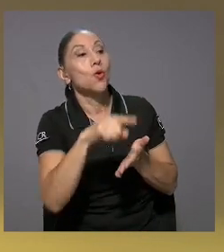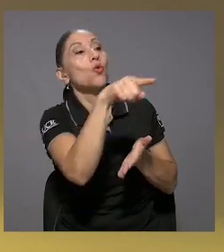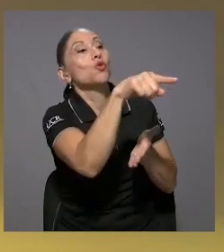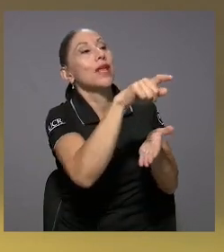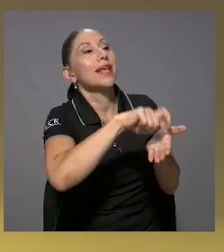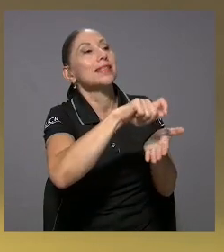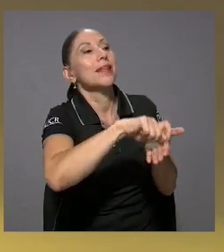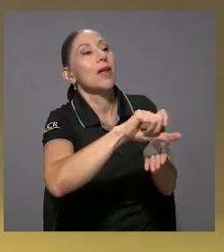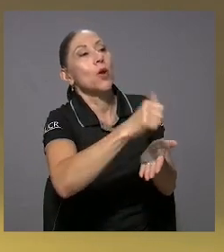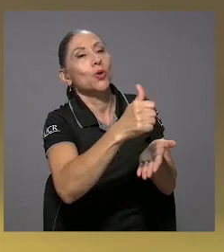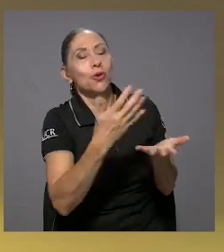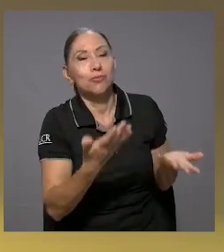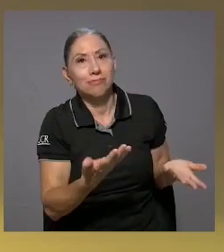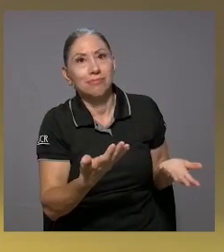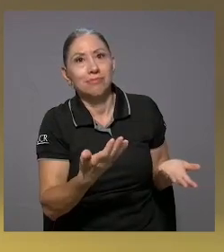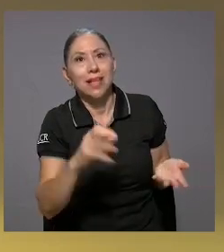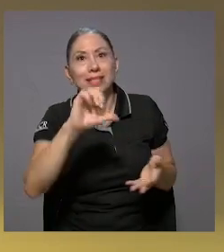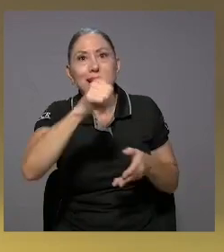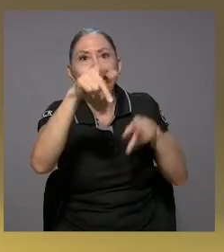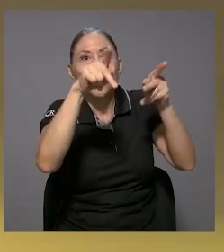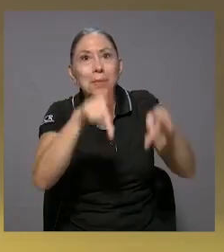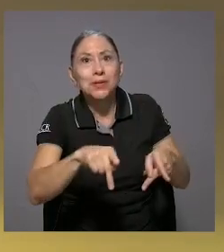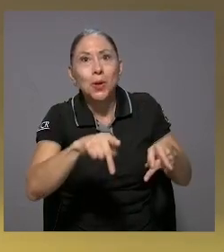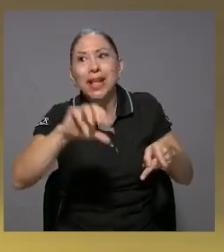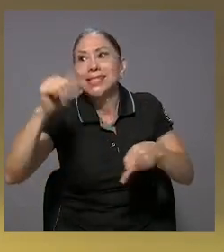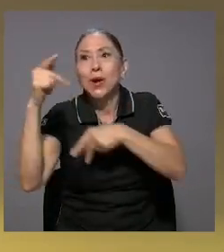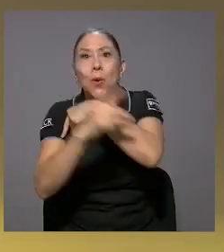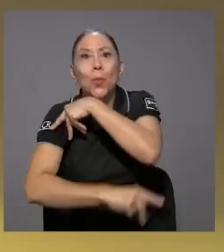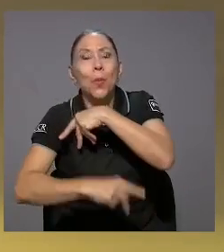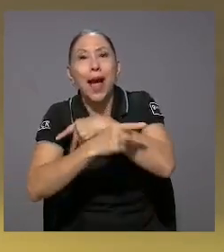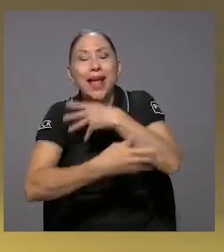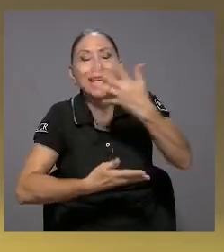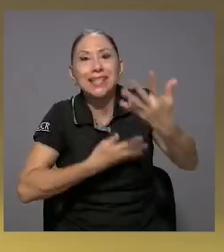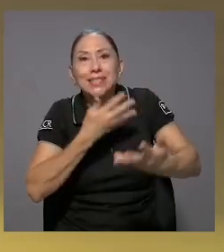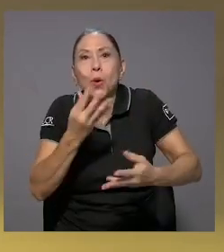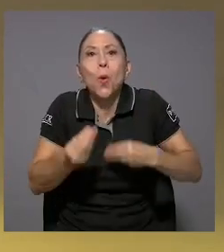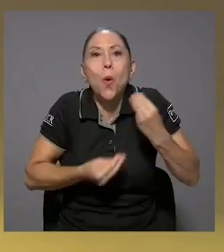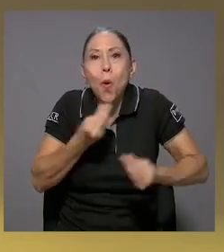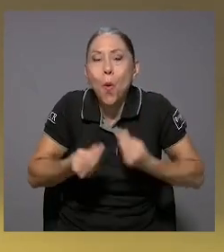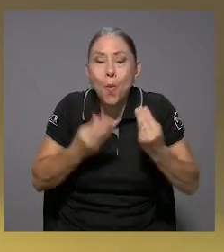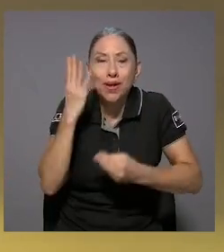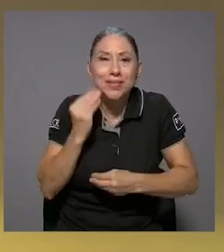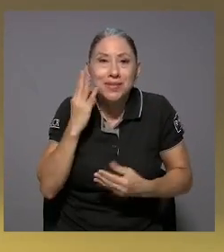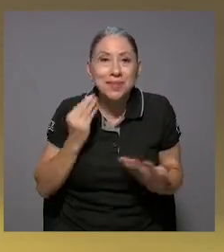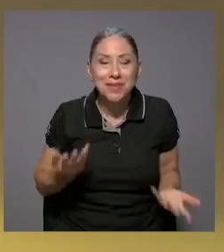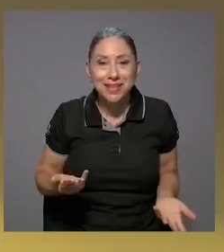este reglón y usted escribe el otro. Entonces, si la otra persona está al otro lado del mundo,